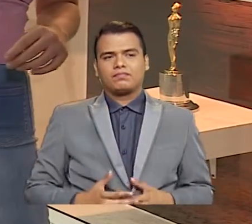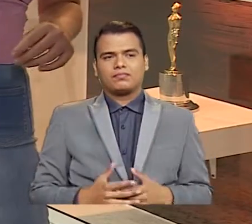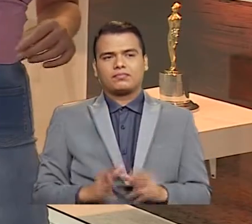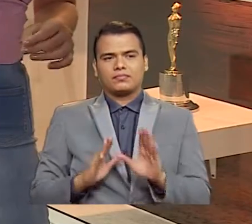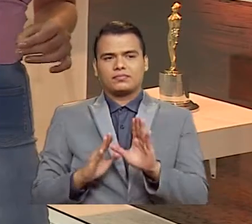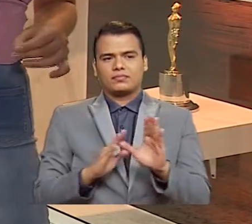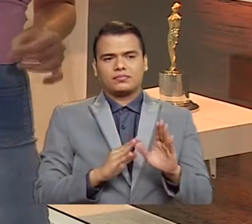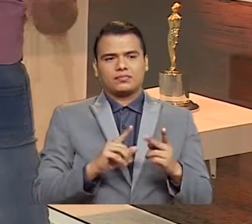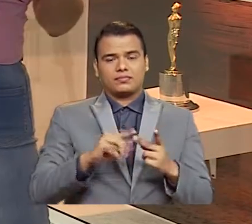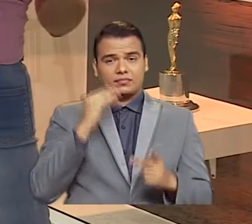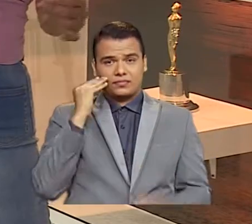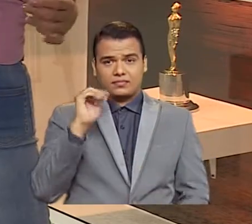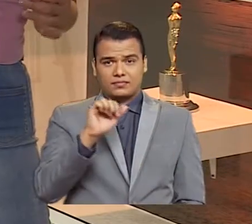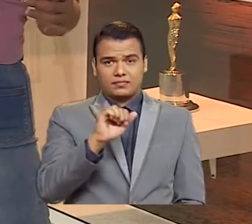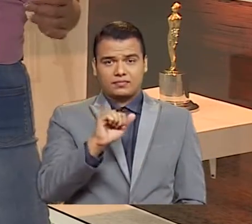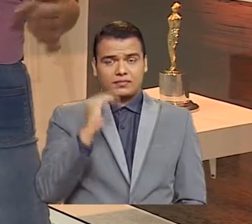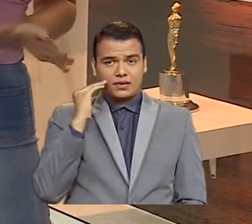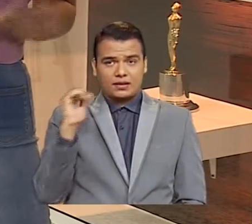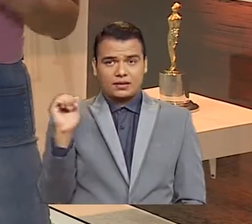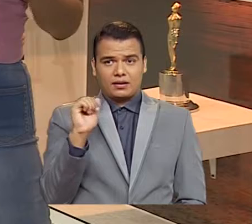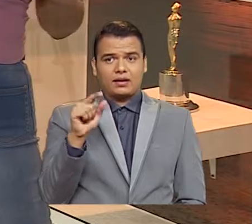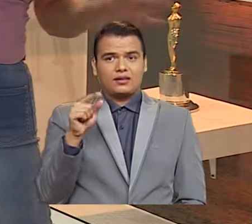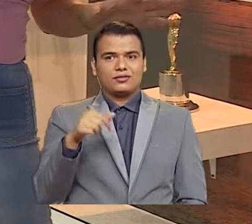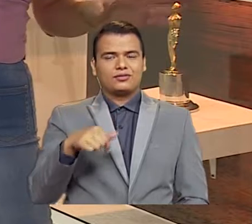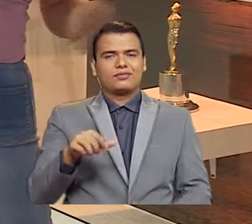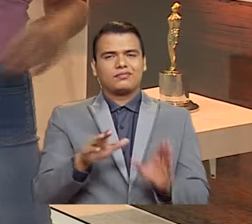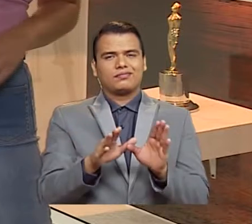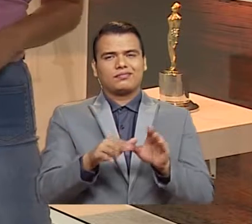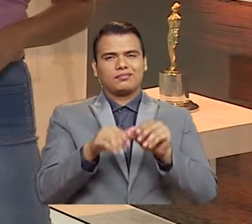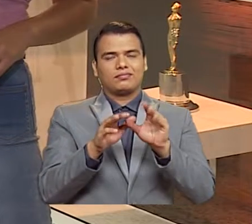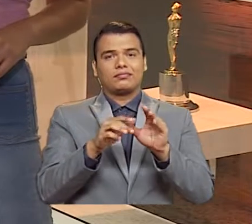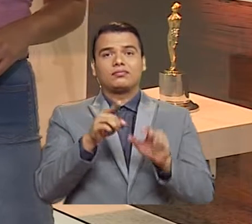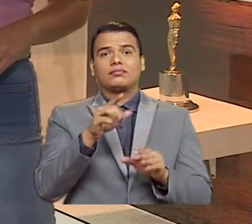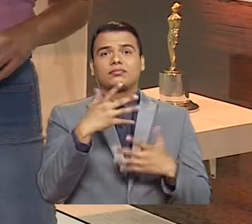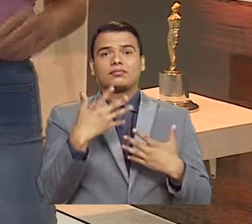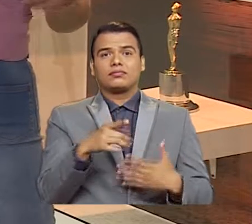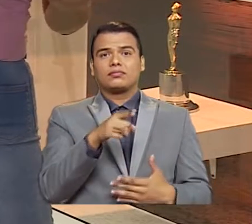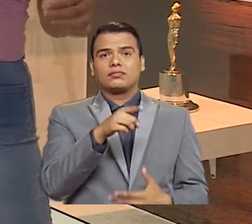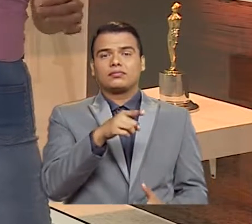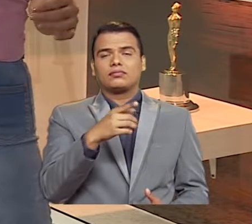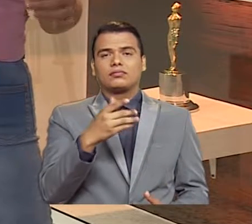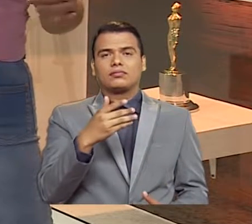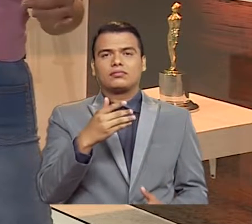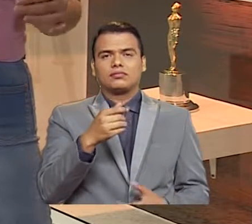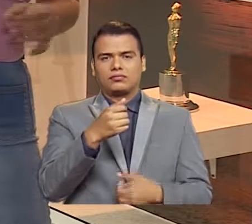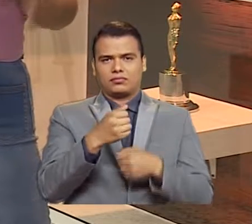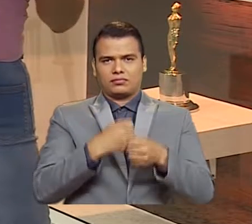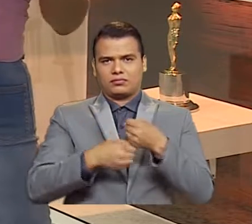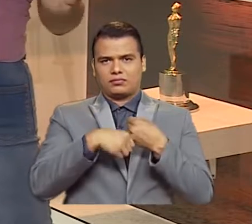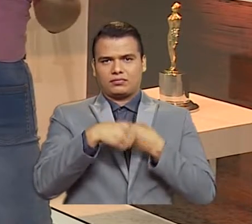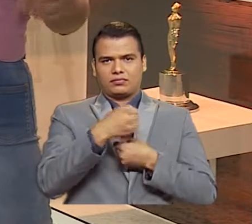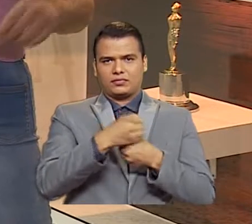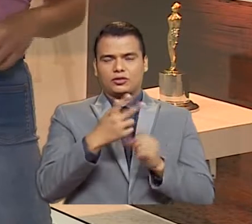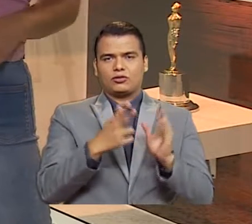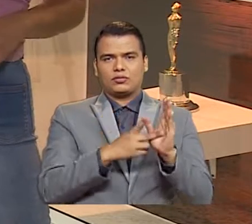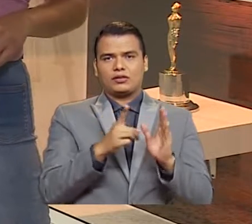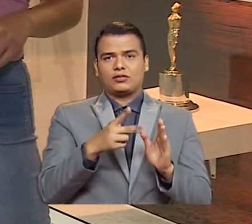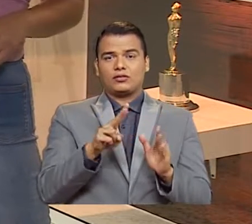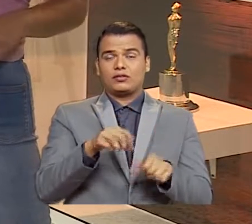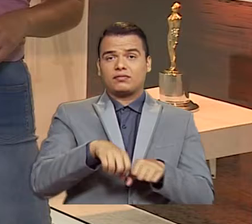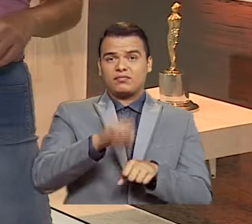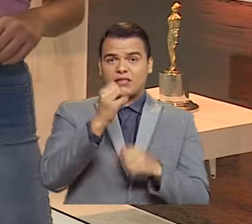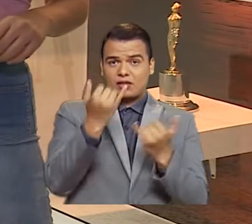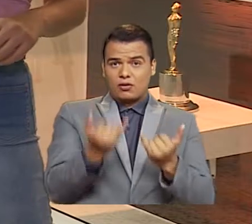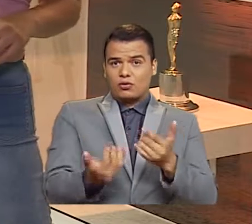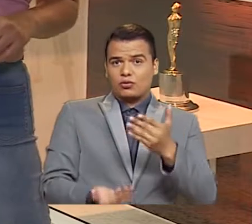Las caleñas ganadoras de la Gaviota de Plata en El Monstruo de la Quinta Vergara en el año 2012, hoy se reinventan